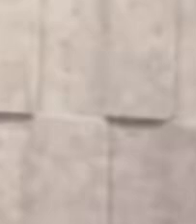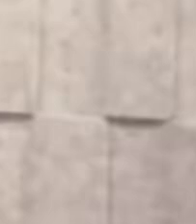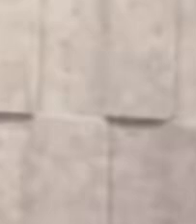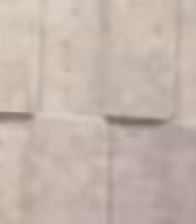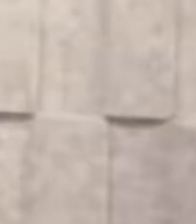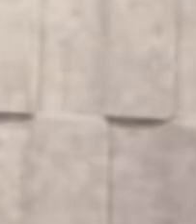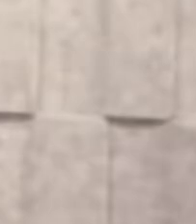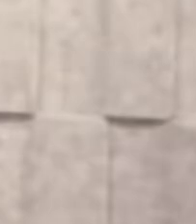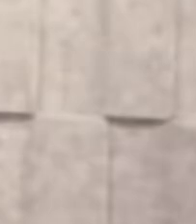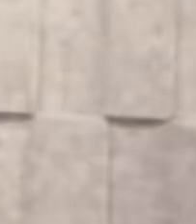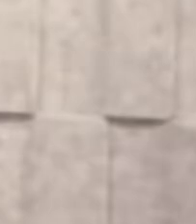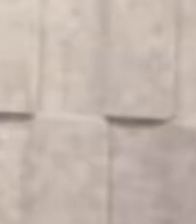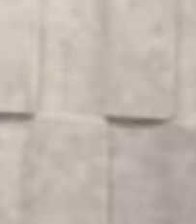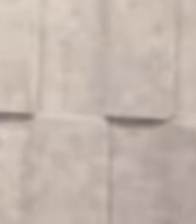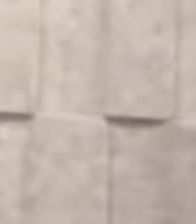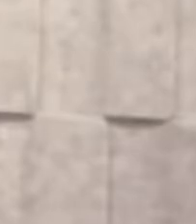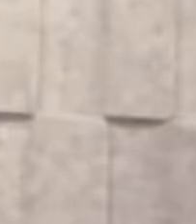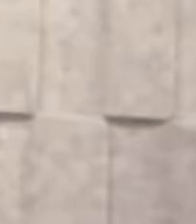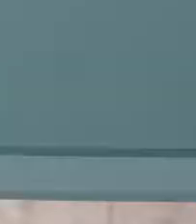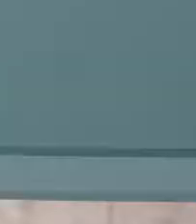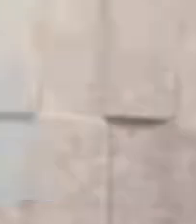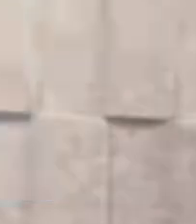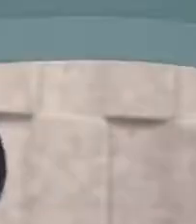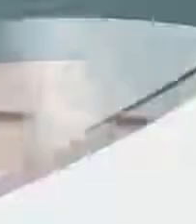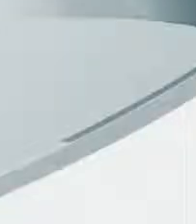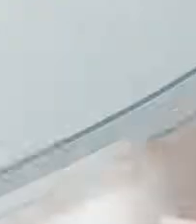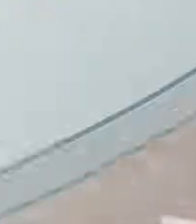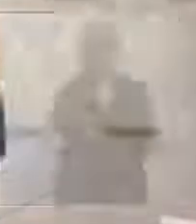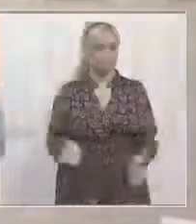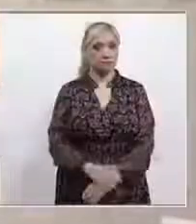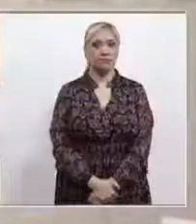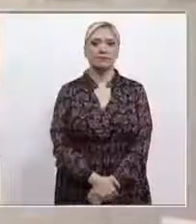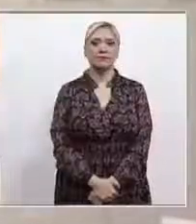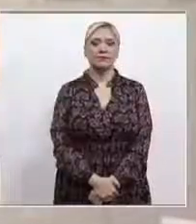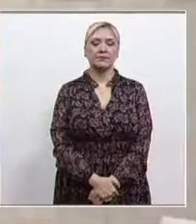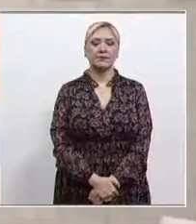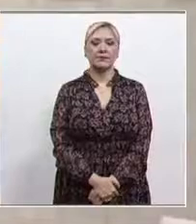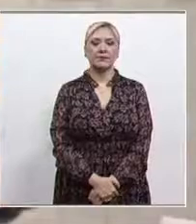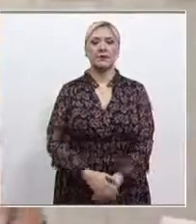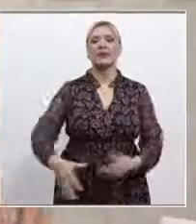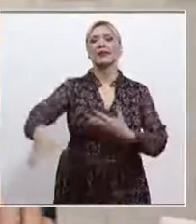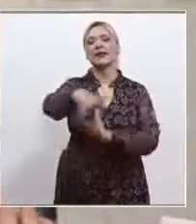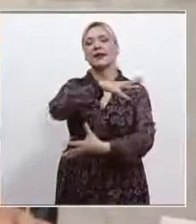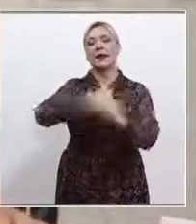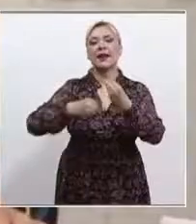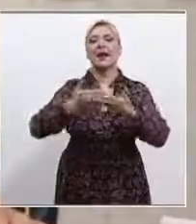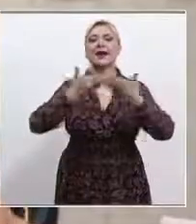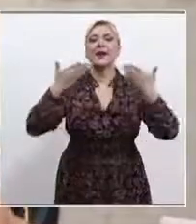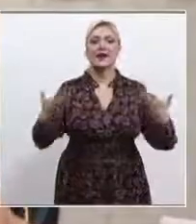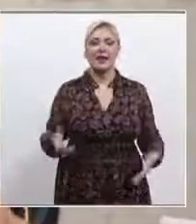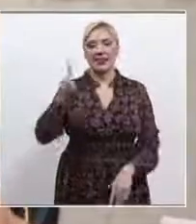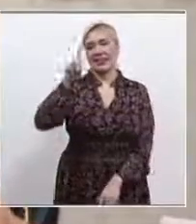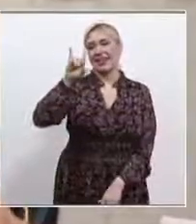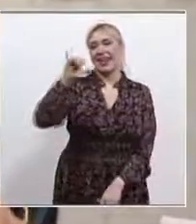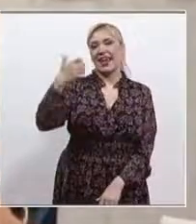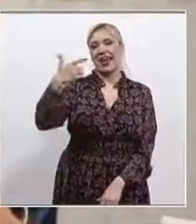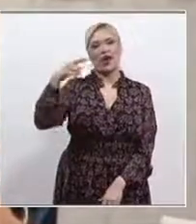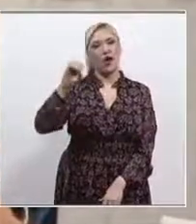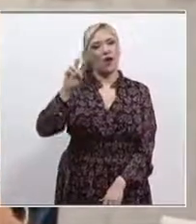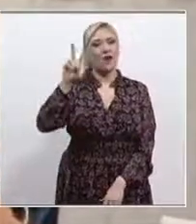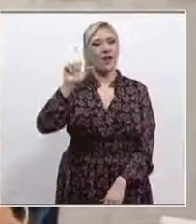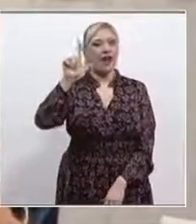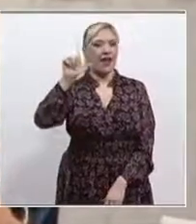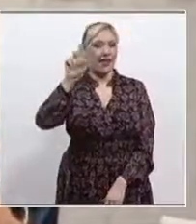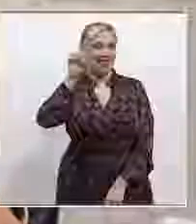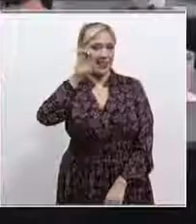estas condiciones de autonomía y de independencia. Por su parte, el académico Diego Valadez profundizó en que es necesario